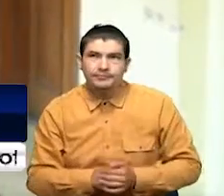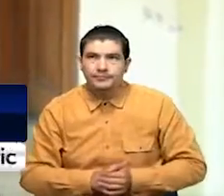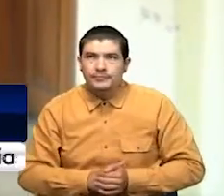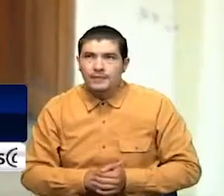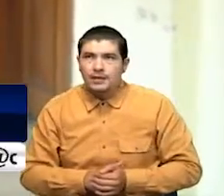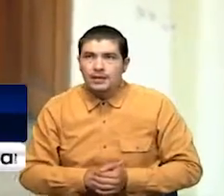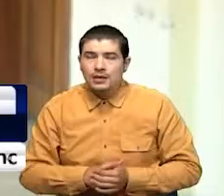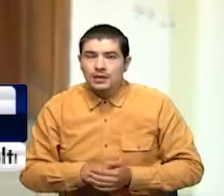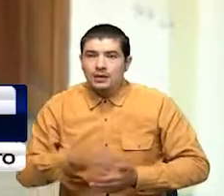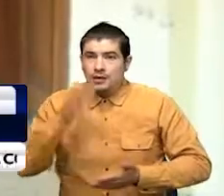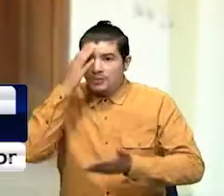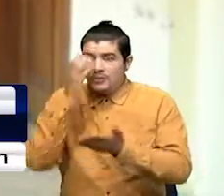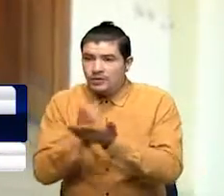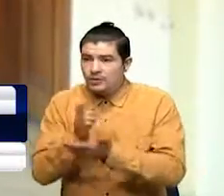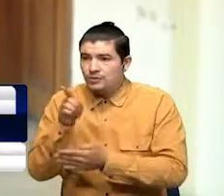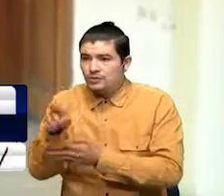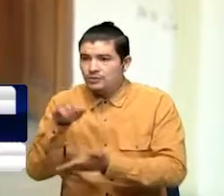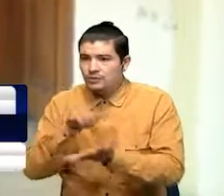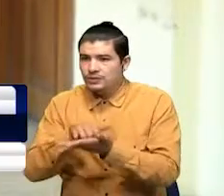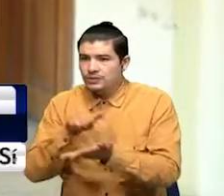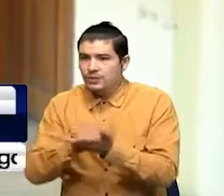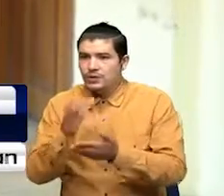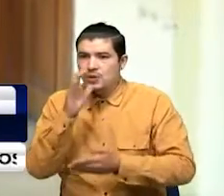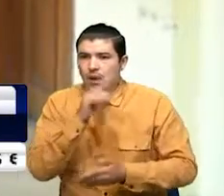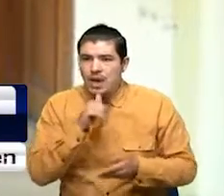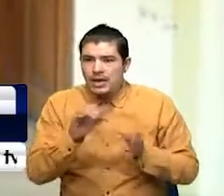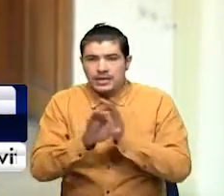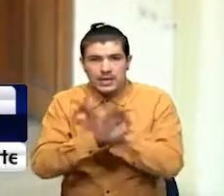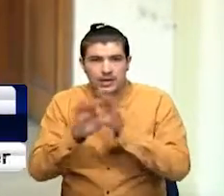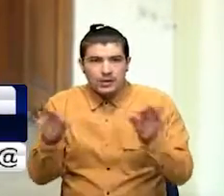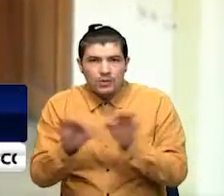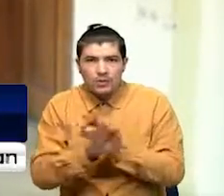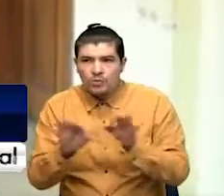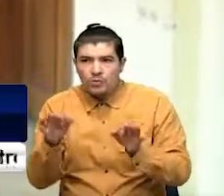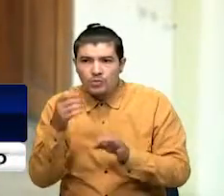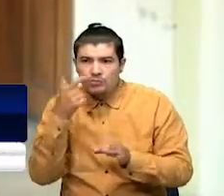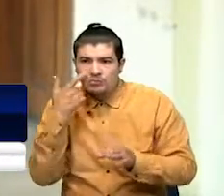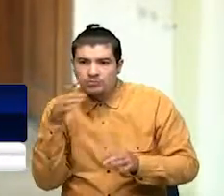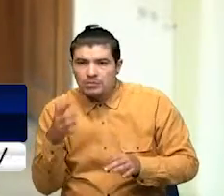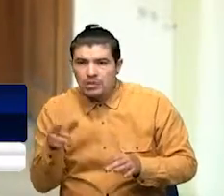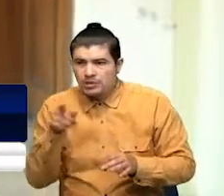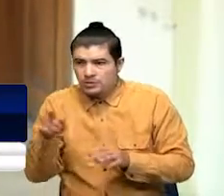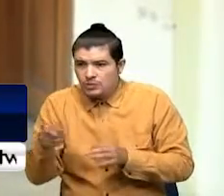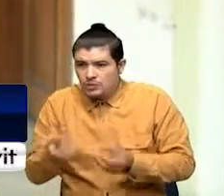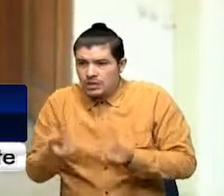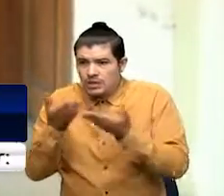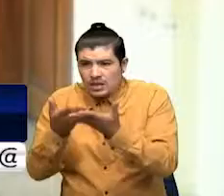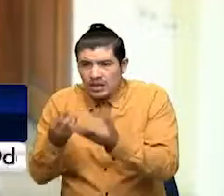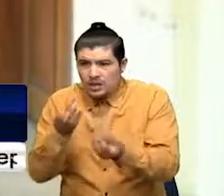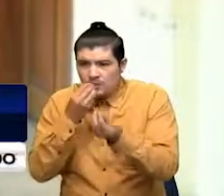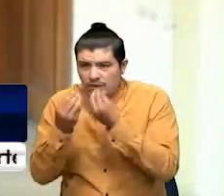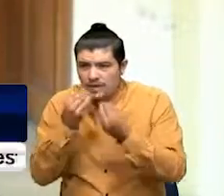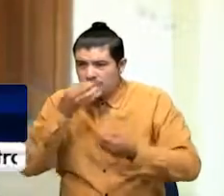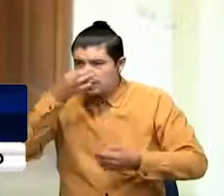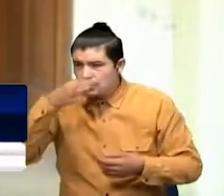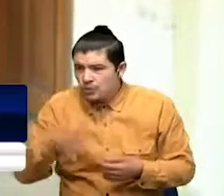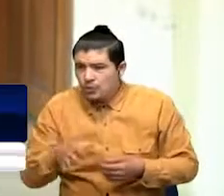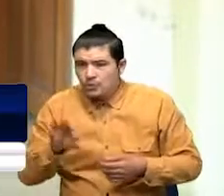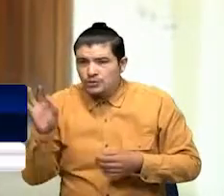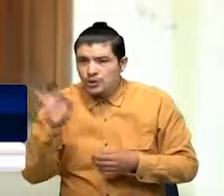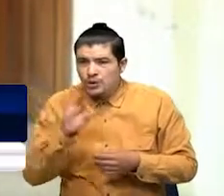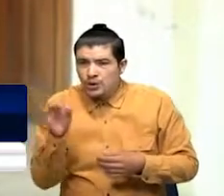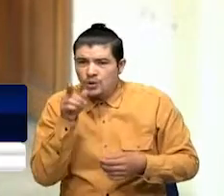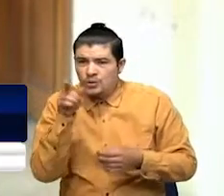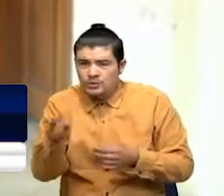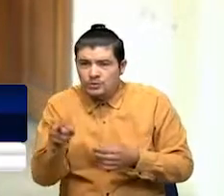pronunciamiento no hay ningún indicio de que se estén entregando alimentos en mal estado que ellos hayan evidenciado